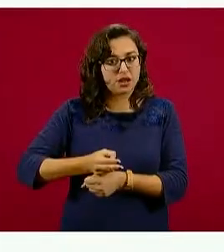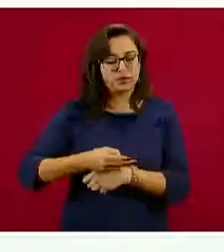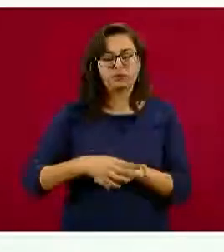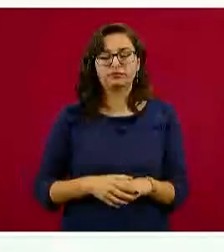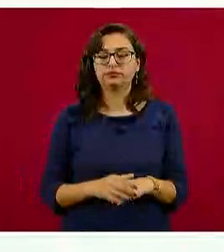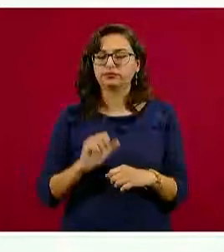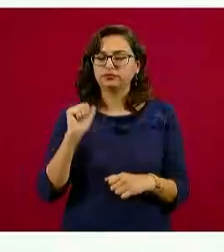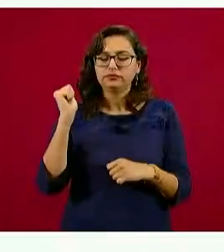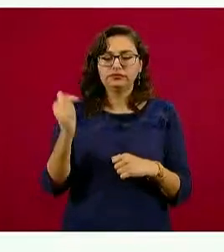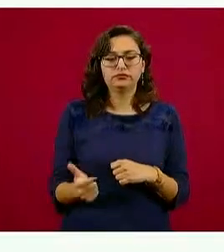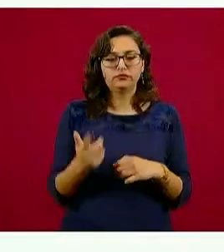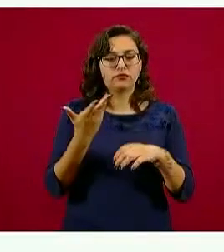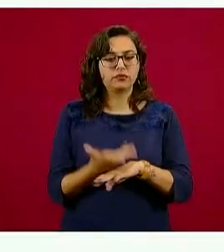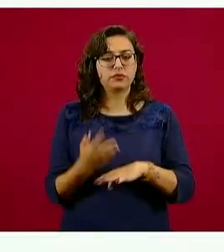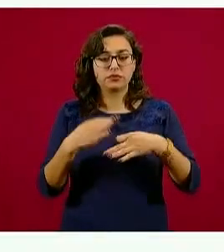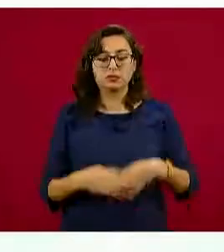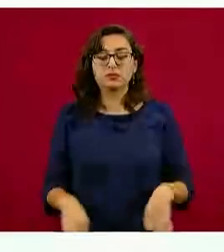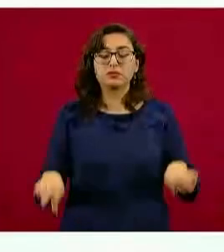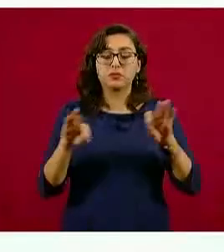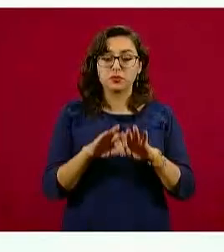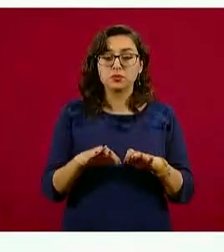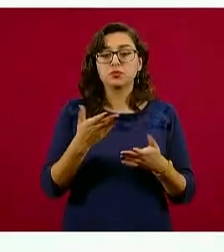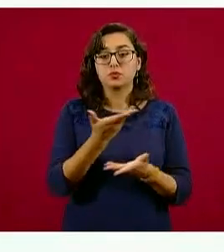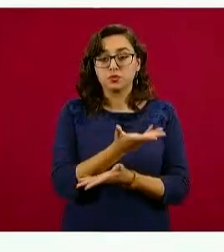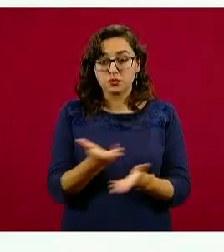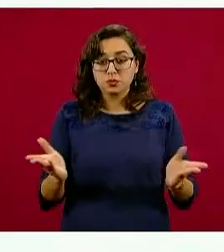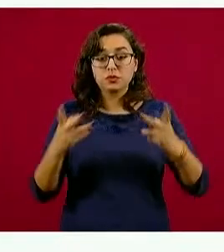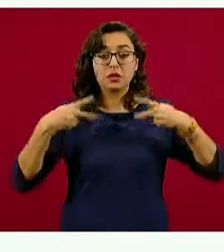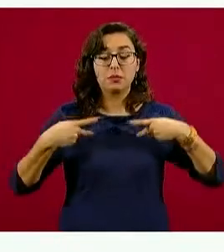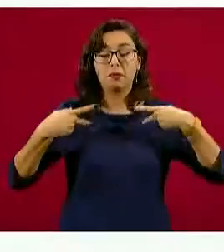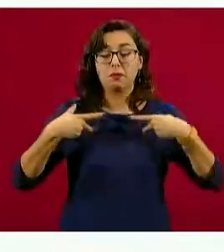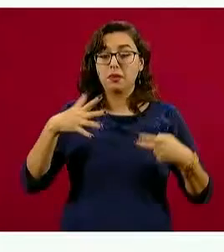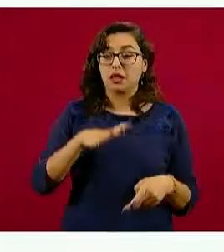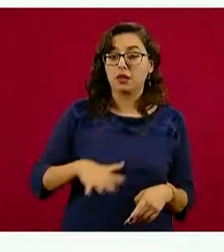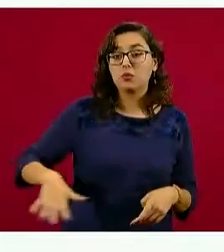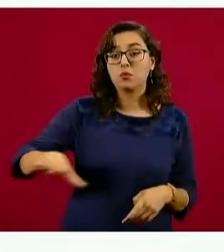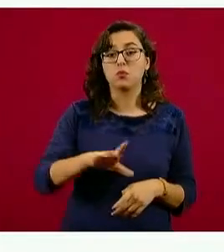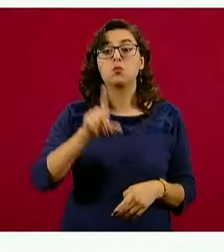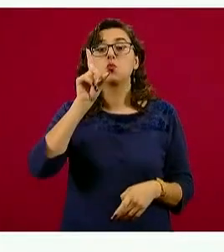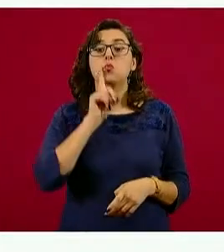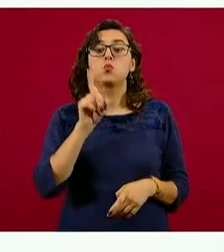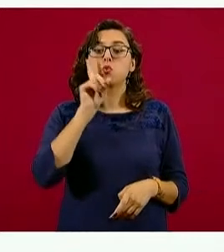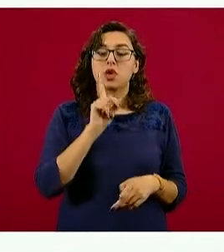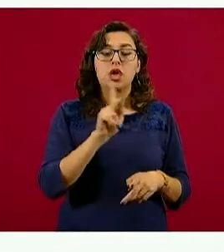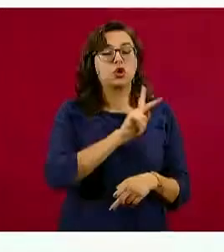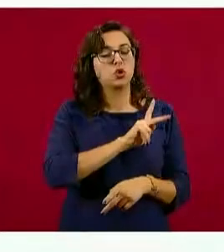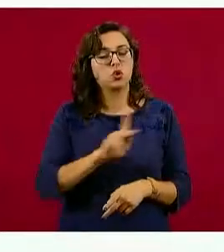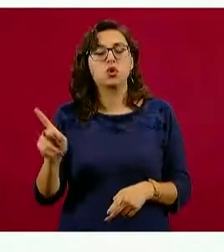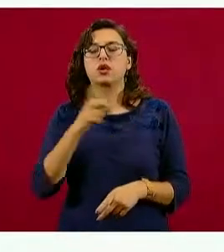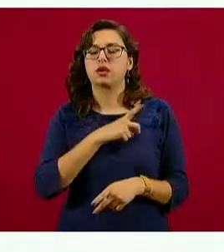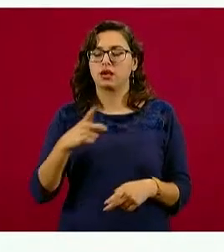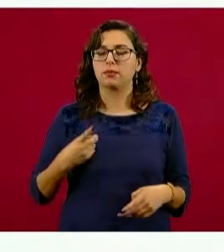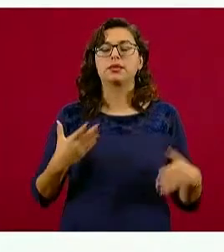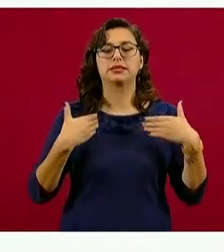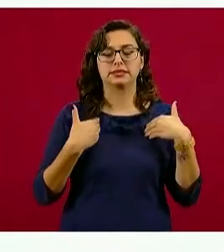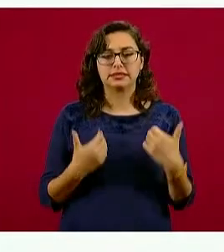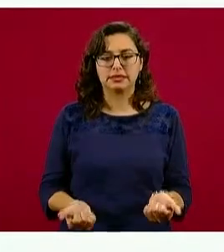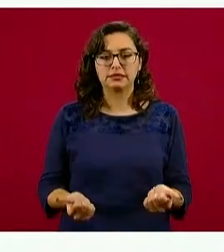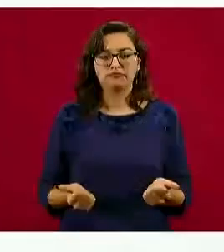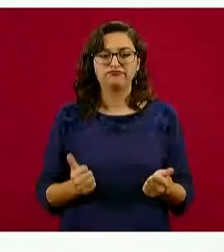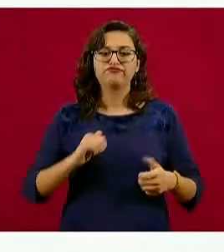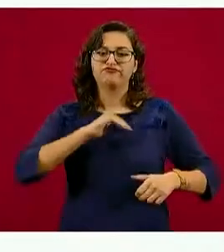importante en la que pedimos también que la misma población, todas las mujeres entiendan, sepan cómo hacerlo, es